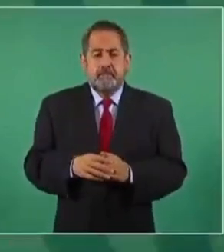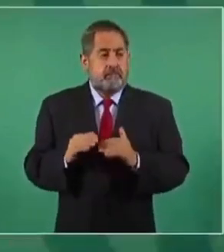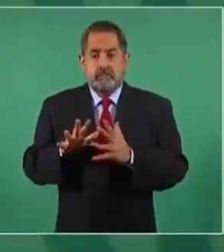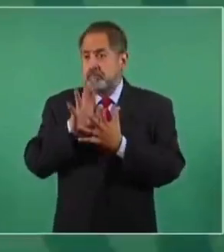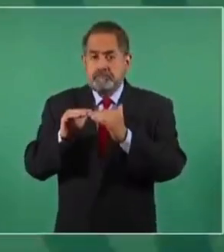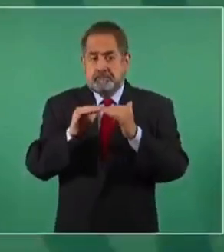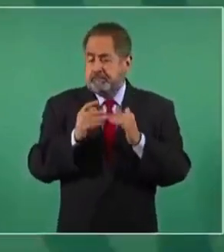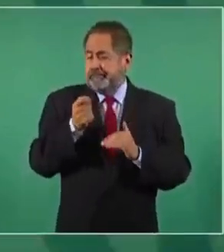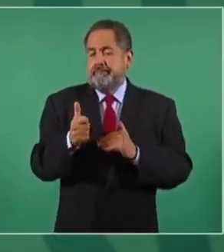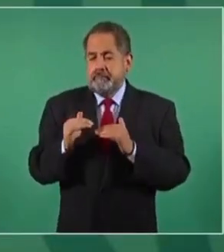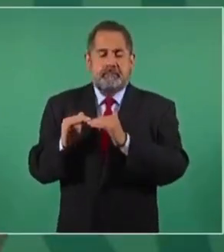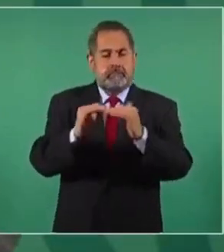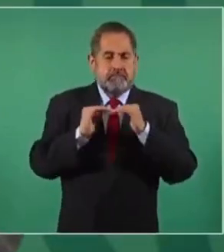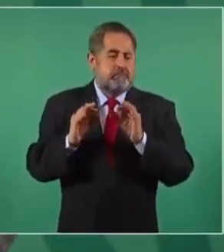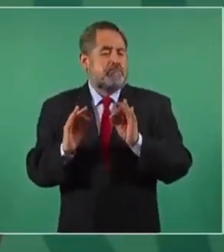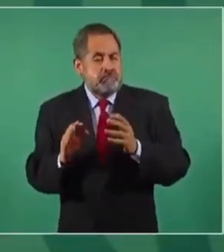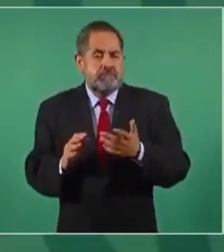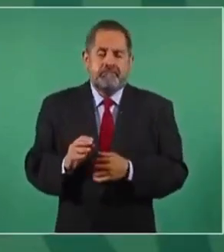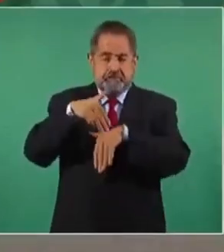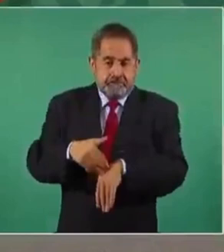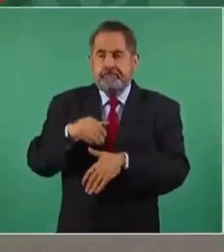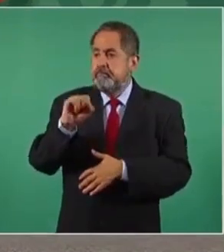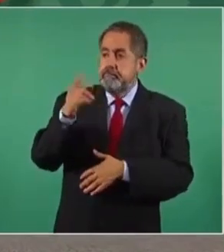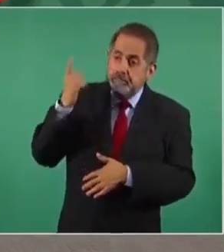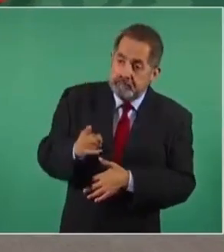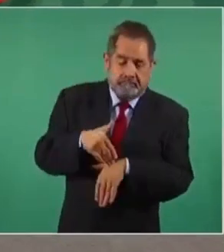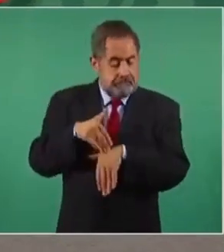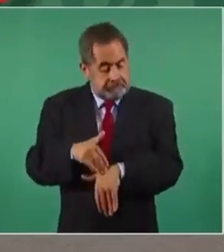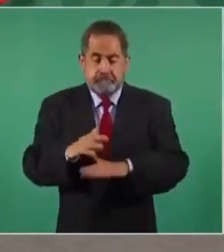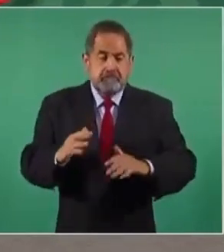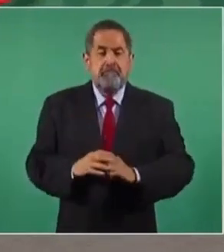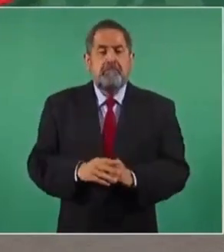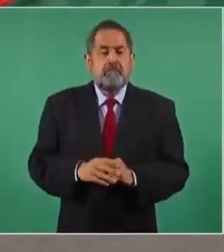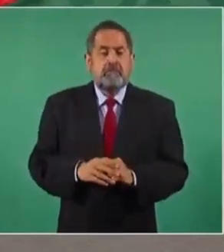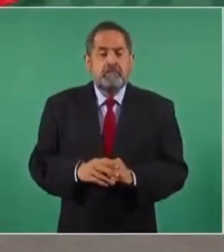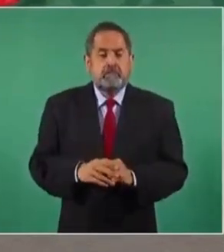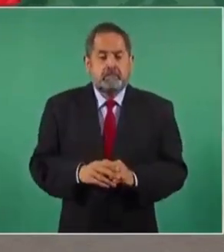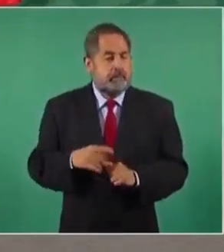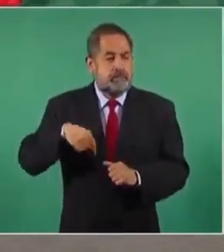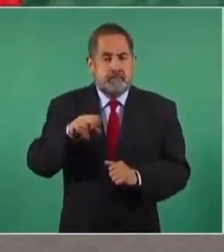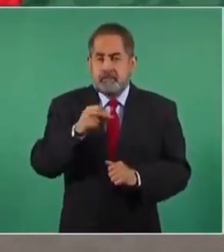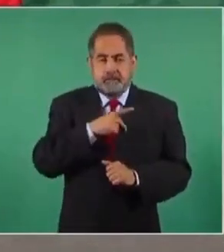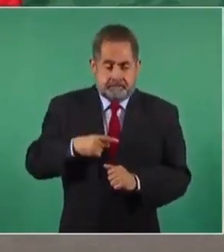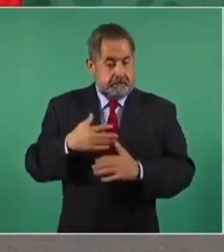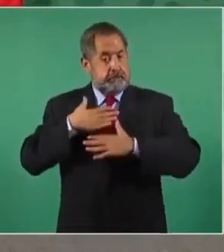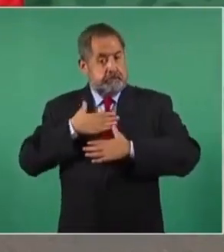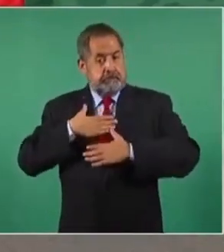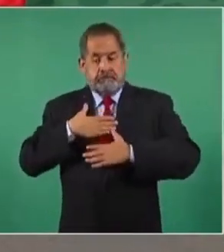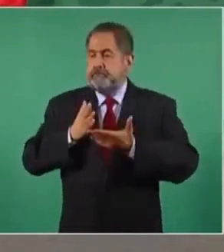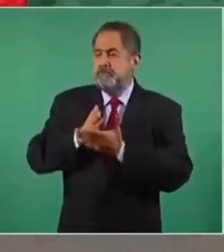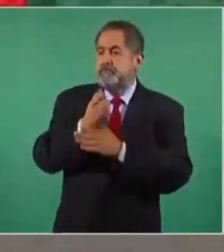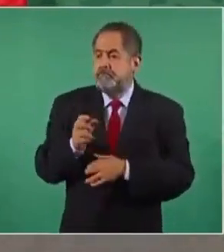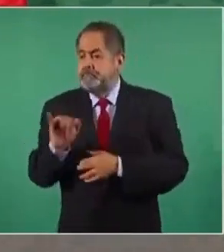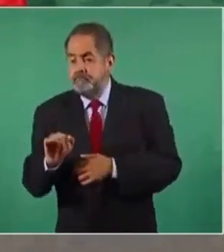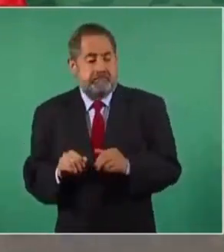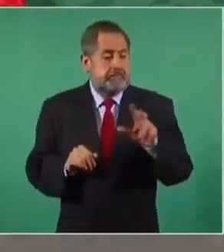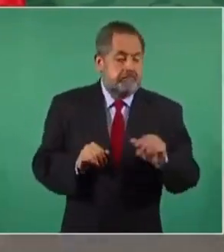unánime, que debe de respetarse, que no debemos nosotros, en mi caso, tomar